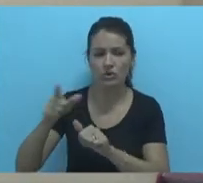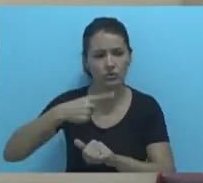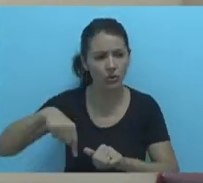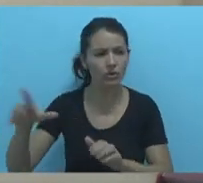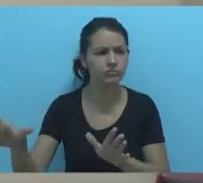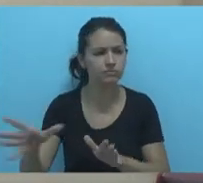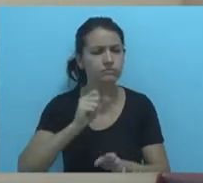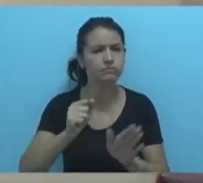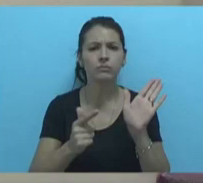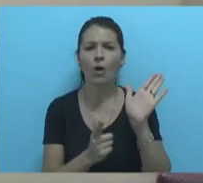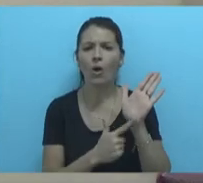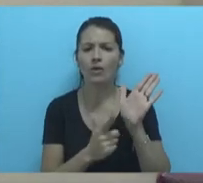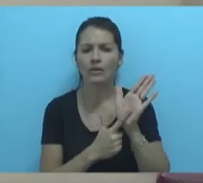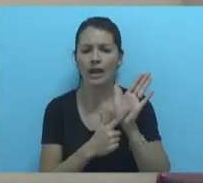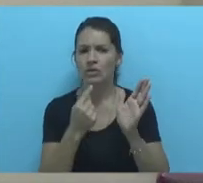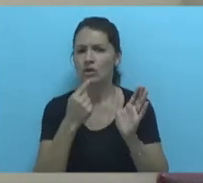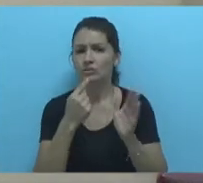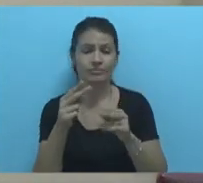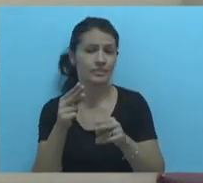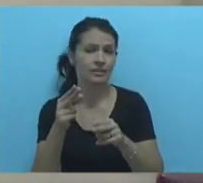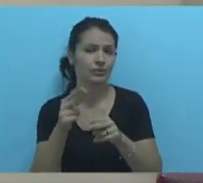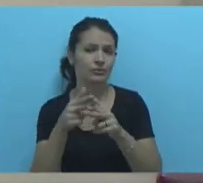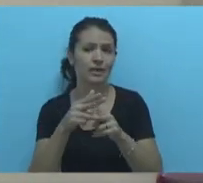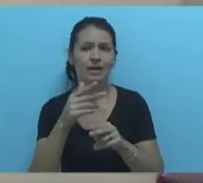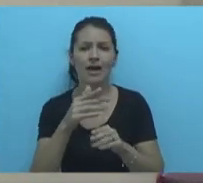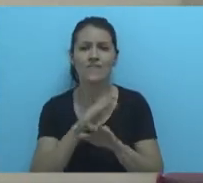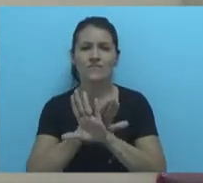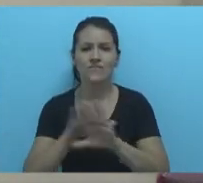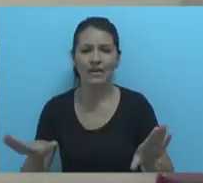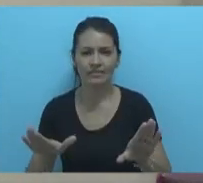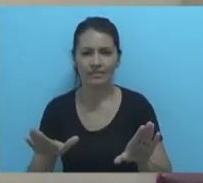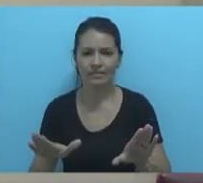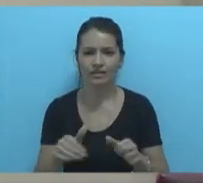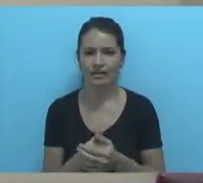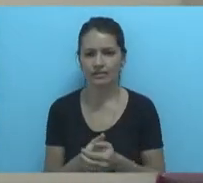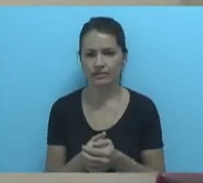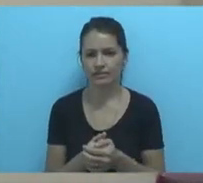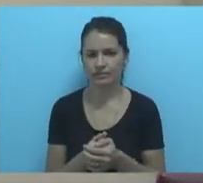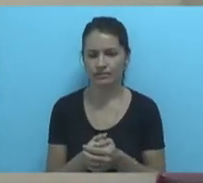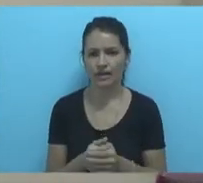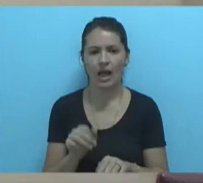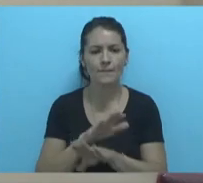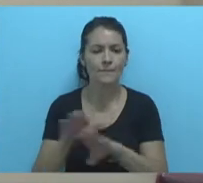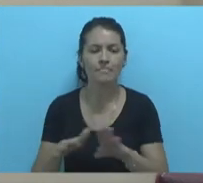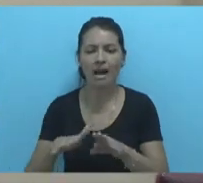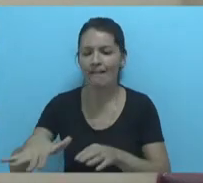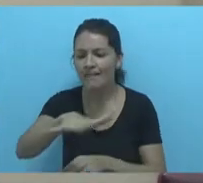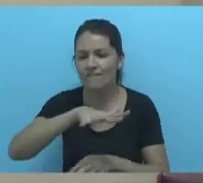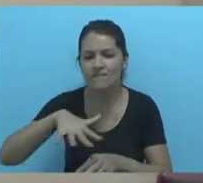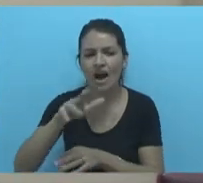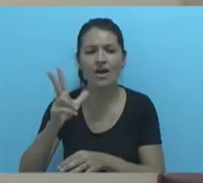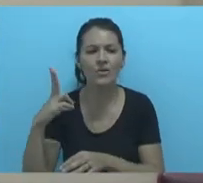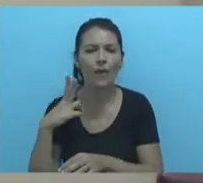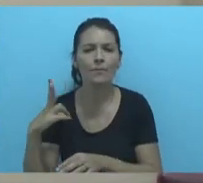sanción de una ordenanza del ya basta. En Rosario prohibimos los barrios privados. Con la organización